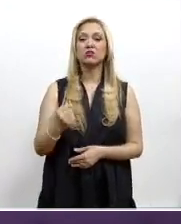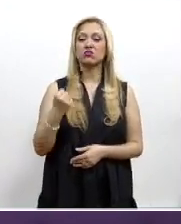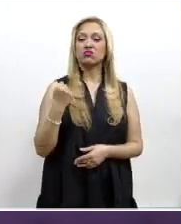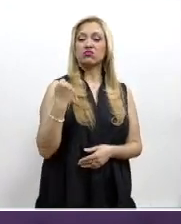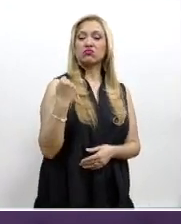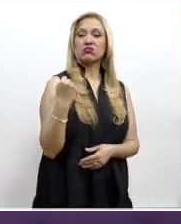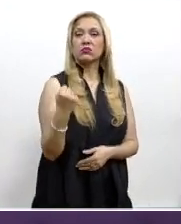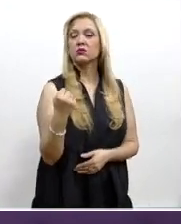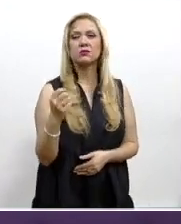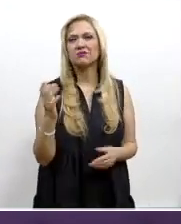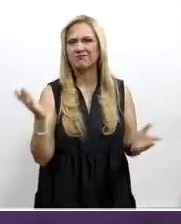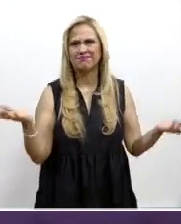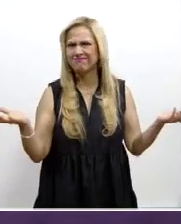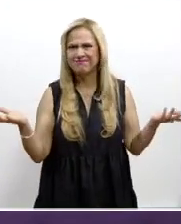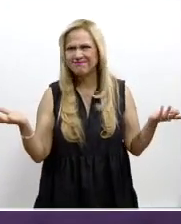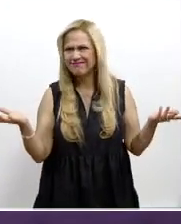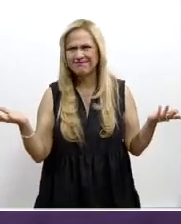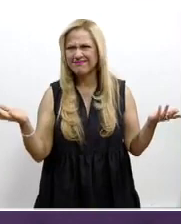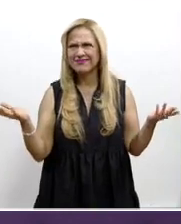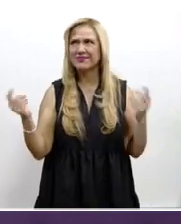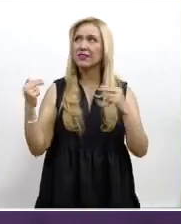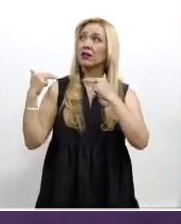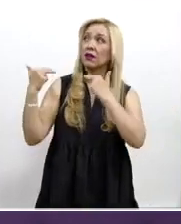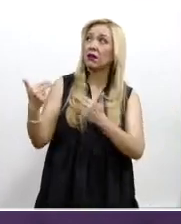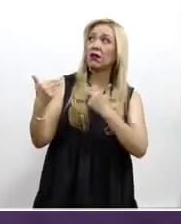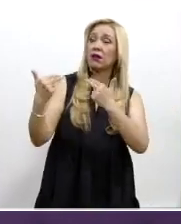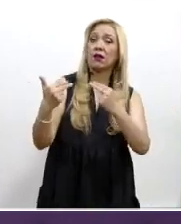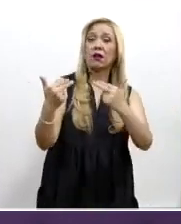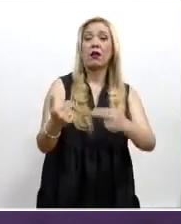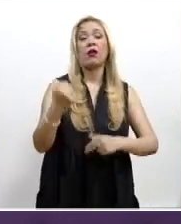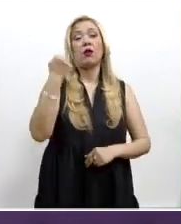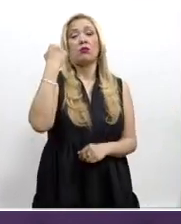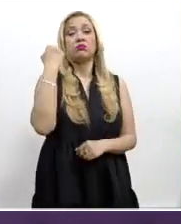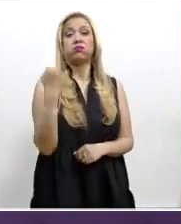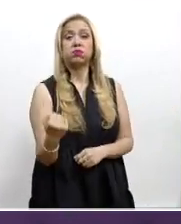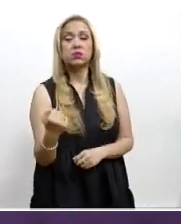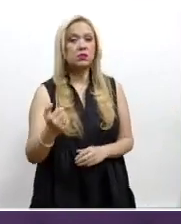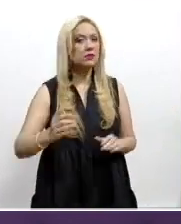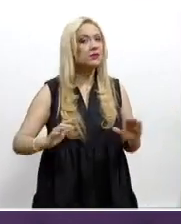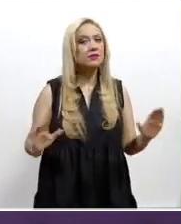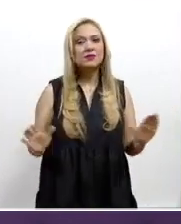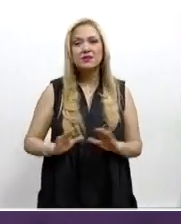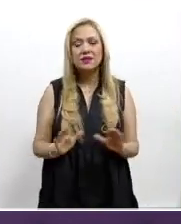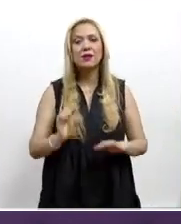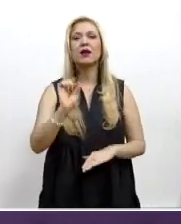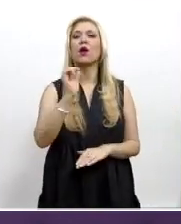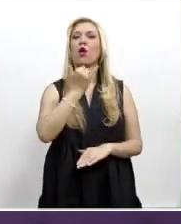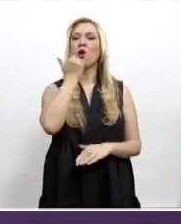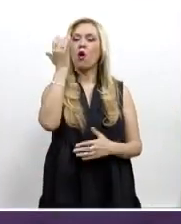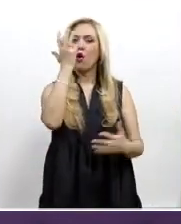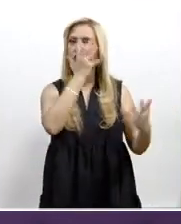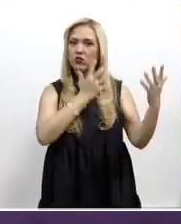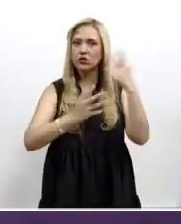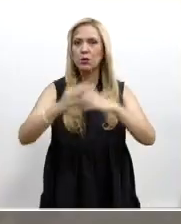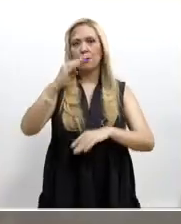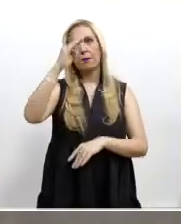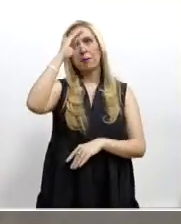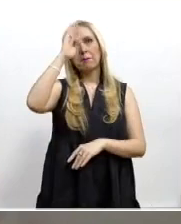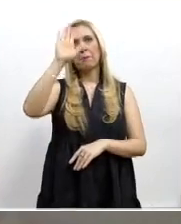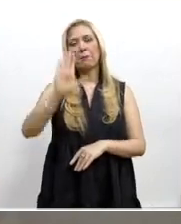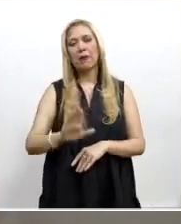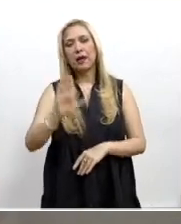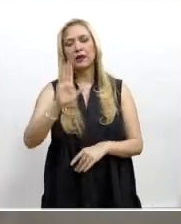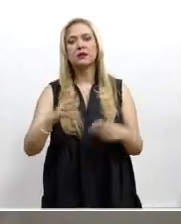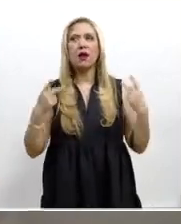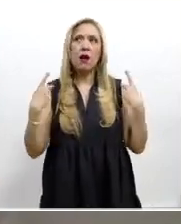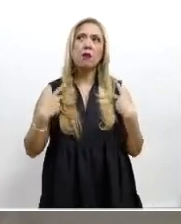no hegemónica. Y a veces cuando enfatizamos esa hegemonía en la masculinidad, podemos generar una confusión al pensar o al hacer que alguien